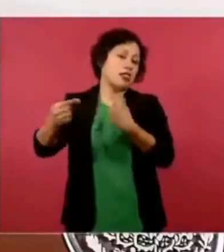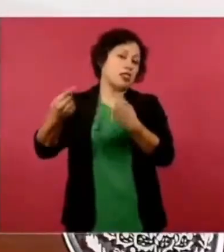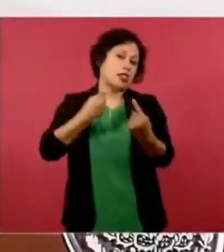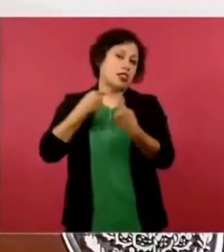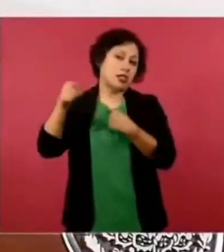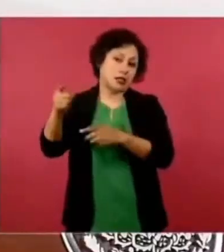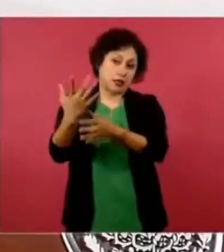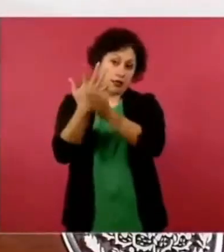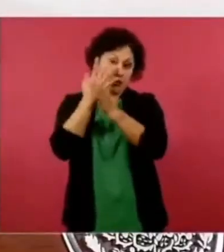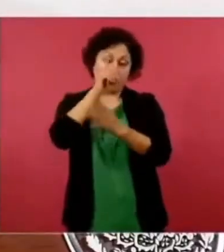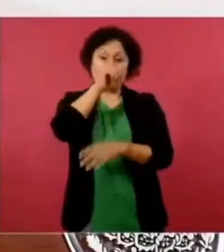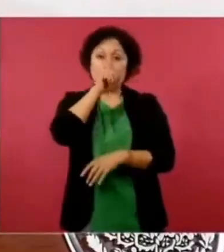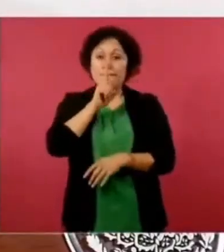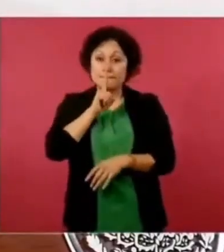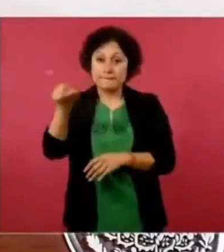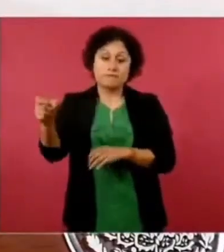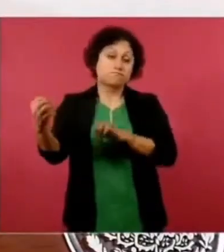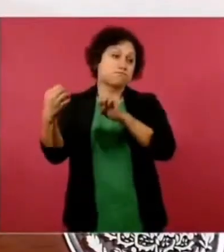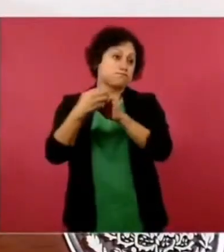impunemente,